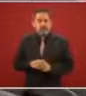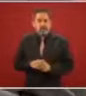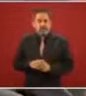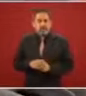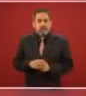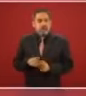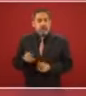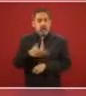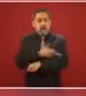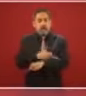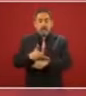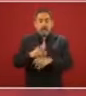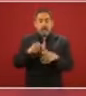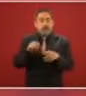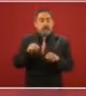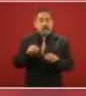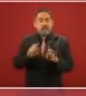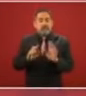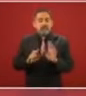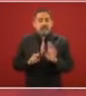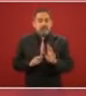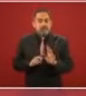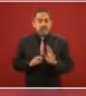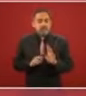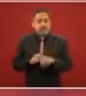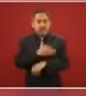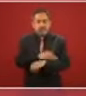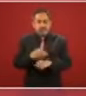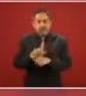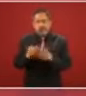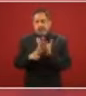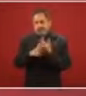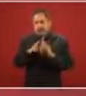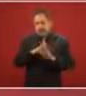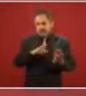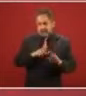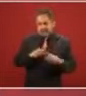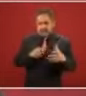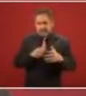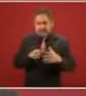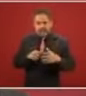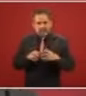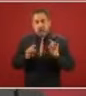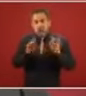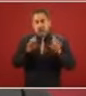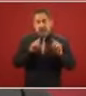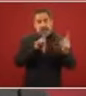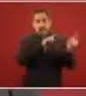una familia de migrantes, paisanos, de Los Ángeles,